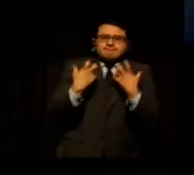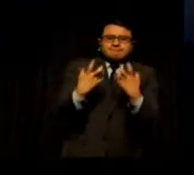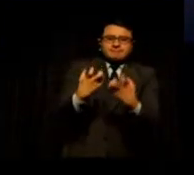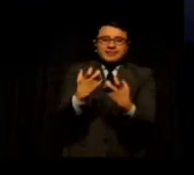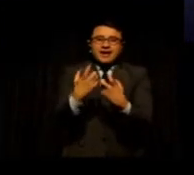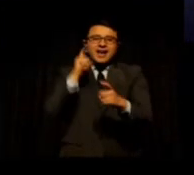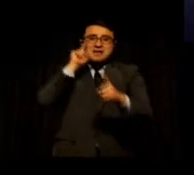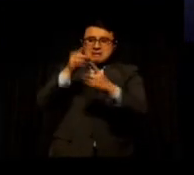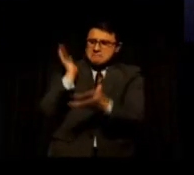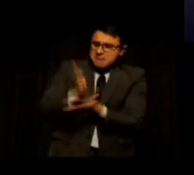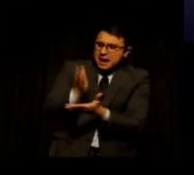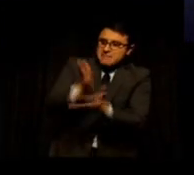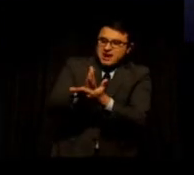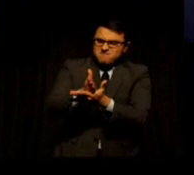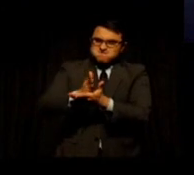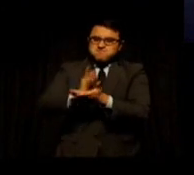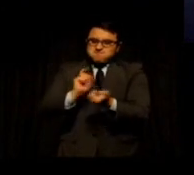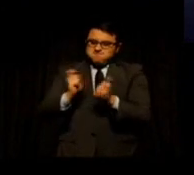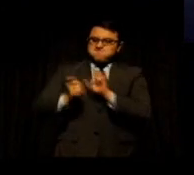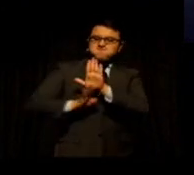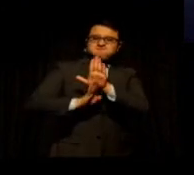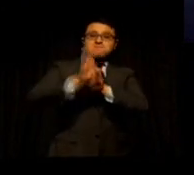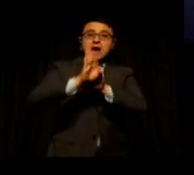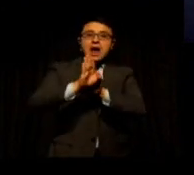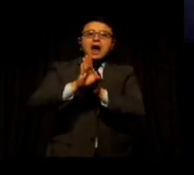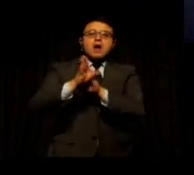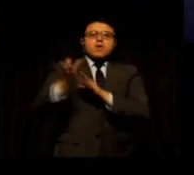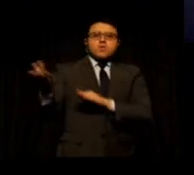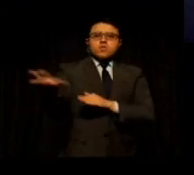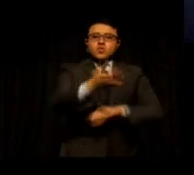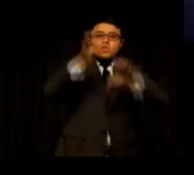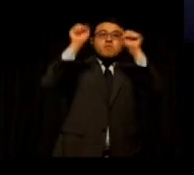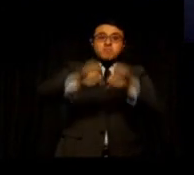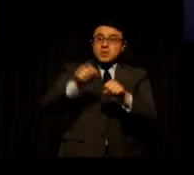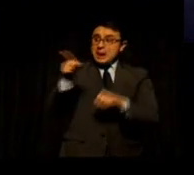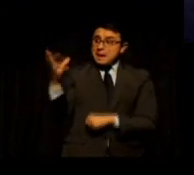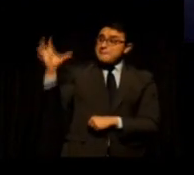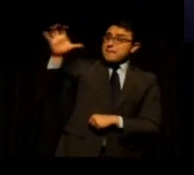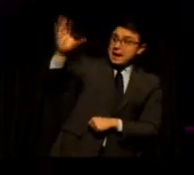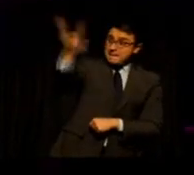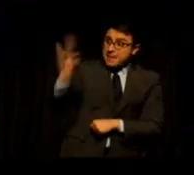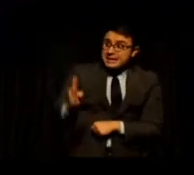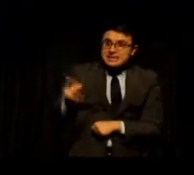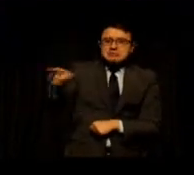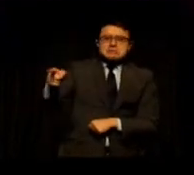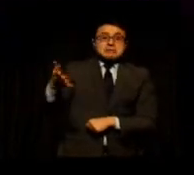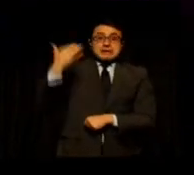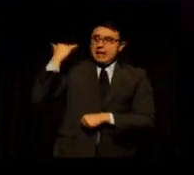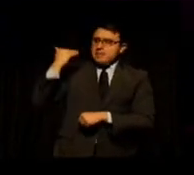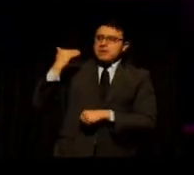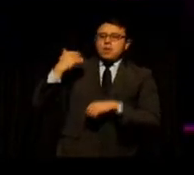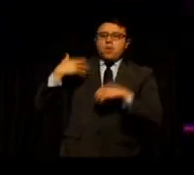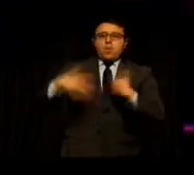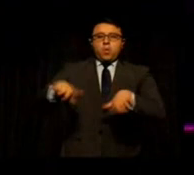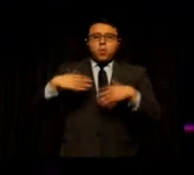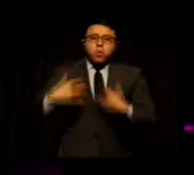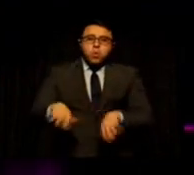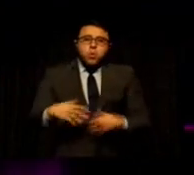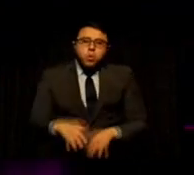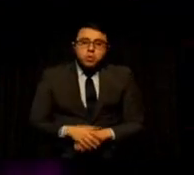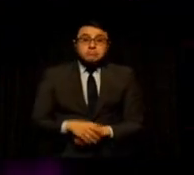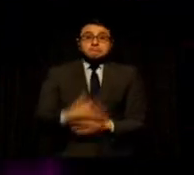de vencer obstáculos y que les permitió a ustedes hacer algo monumental en brásil y tú me decías necesitamos que colombia